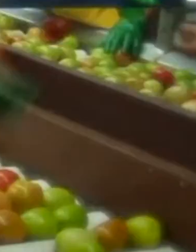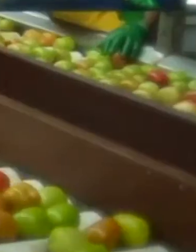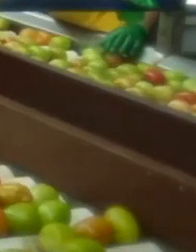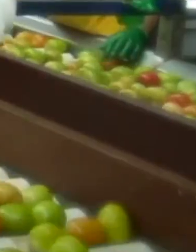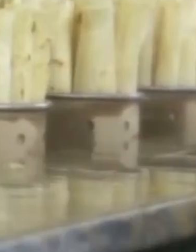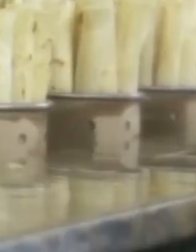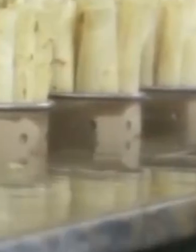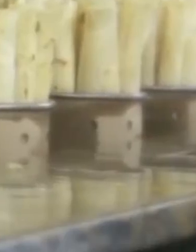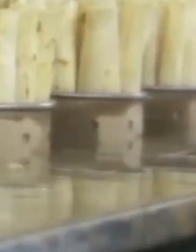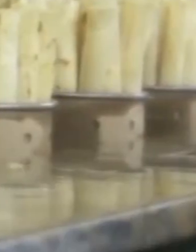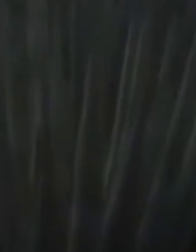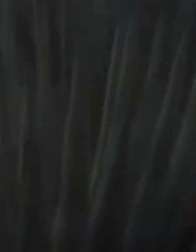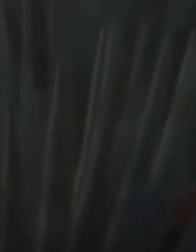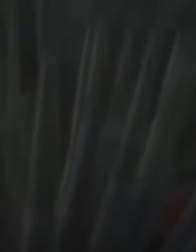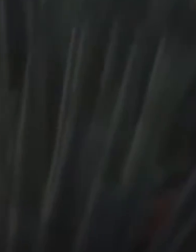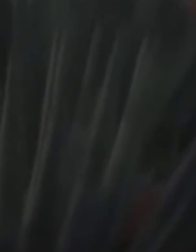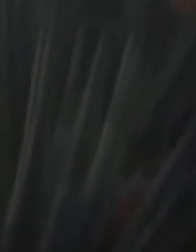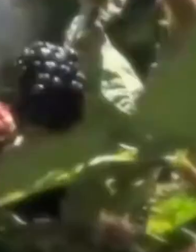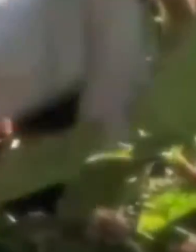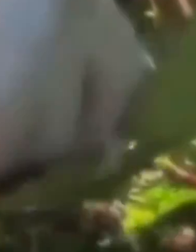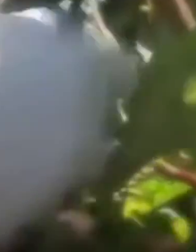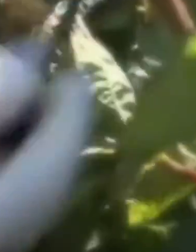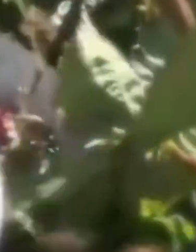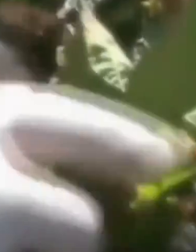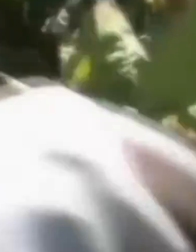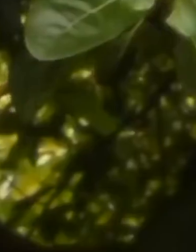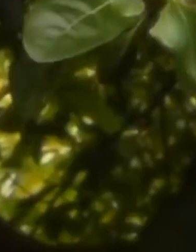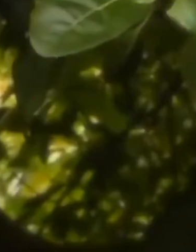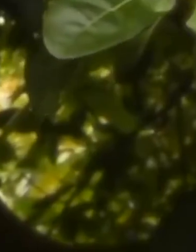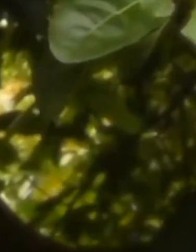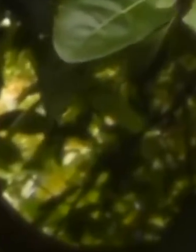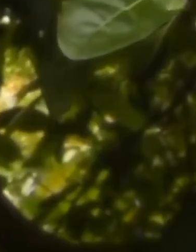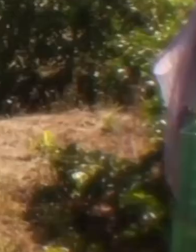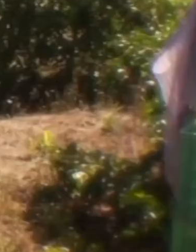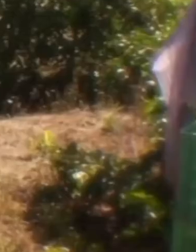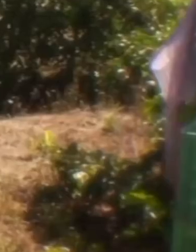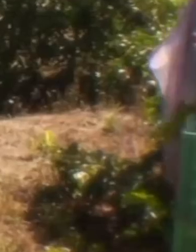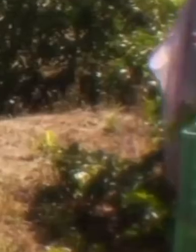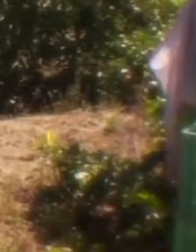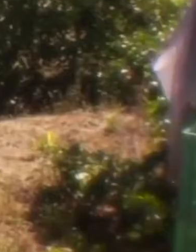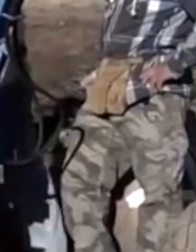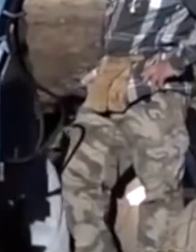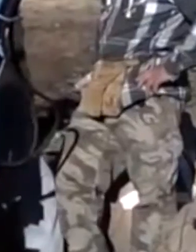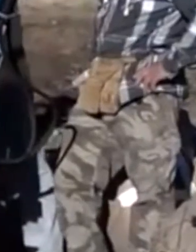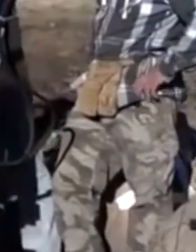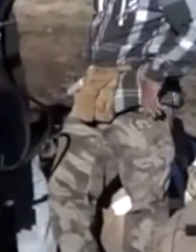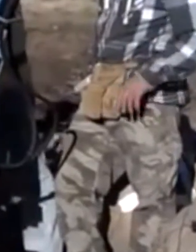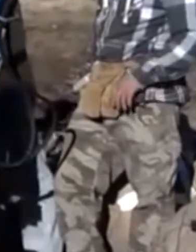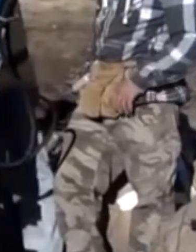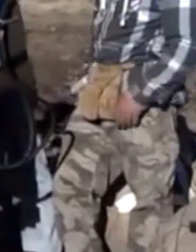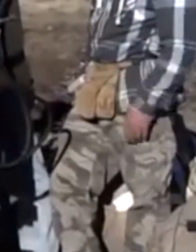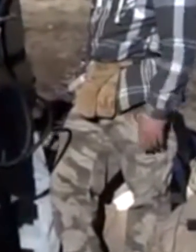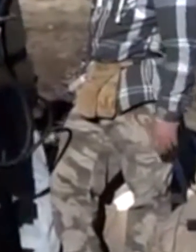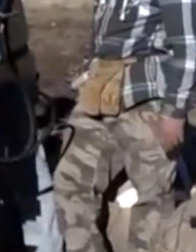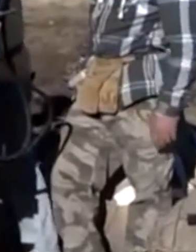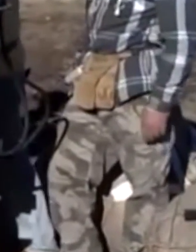mi propuesta al presidente Biden es una opción, es una alternativa